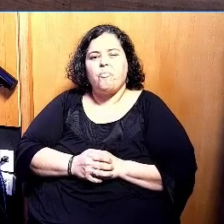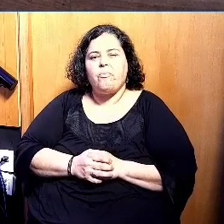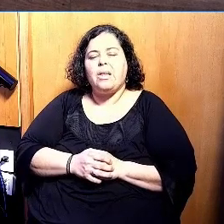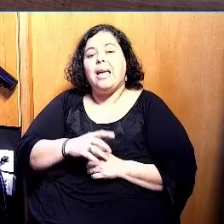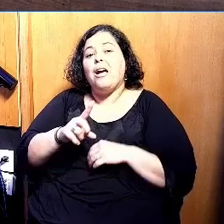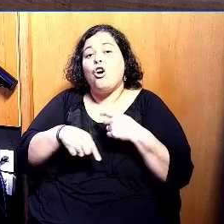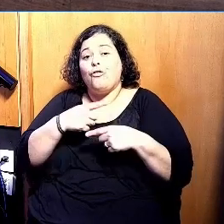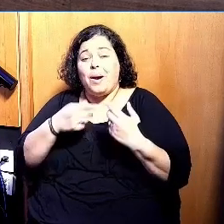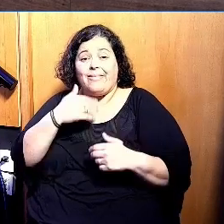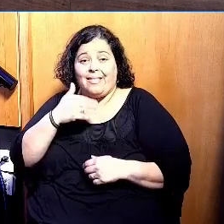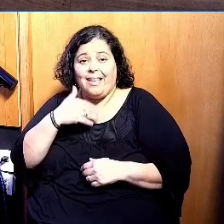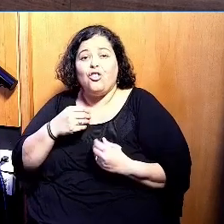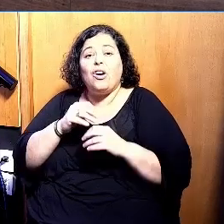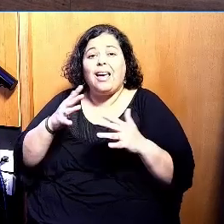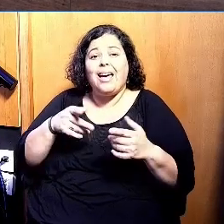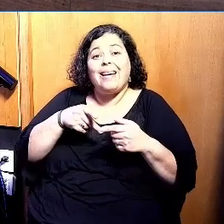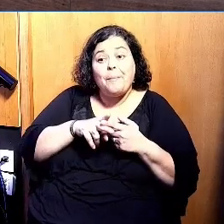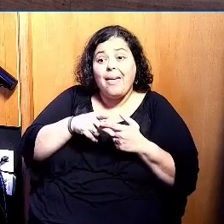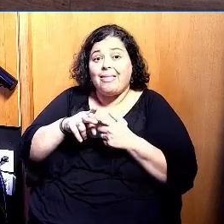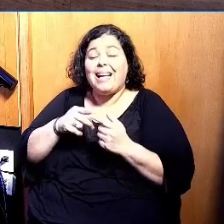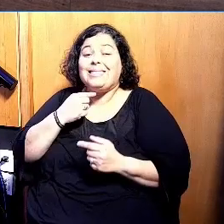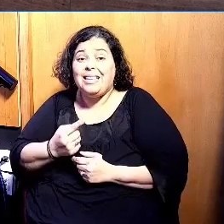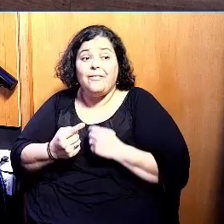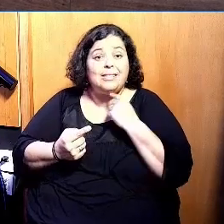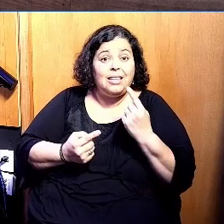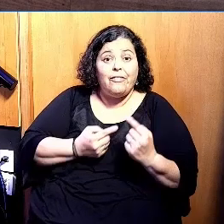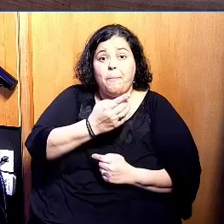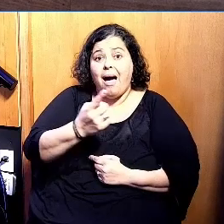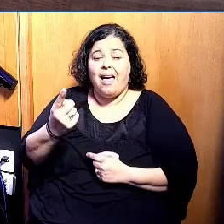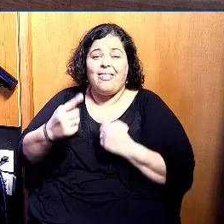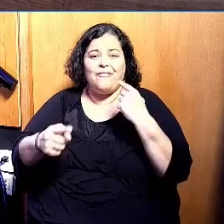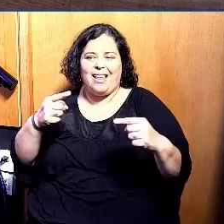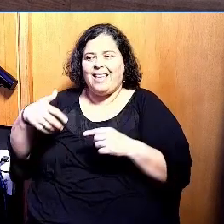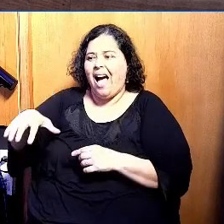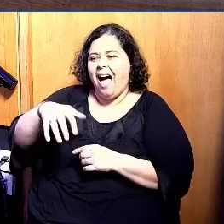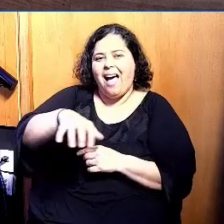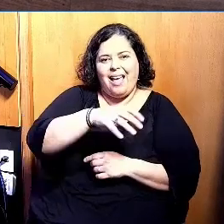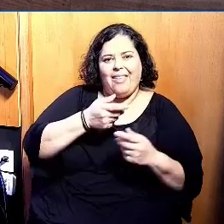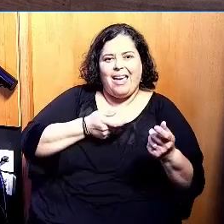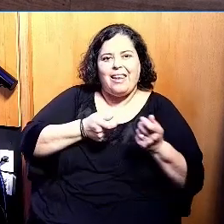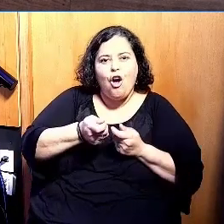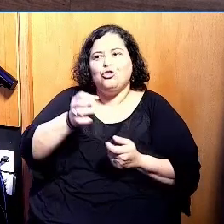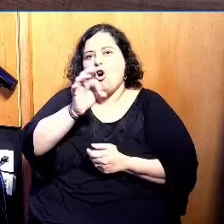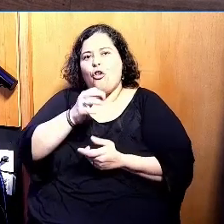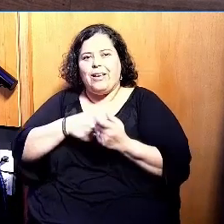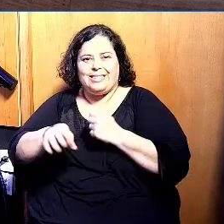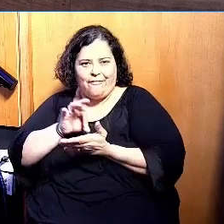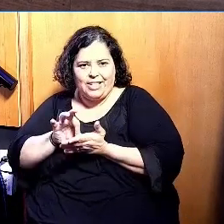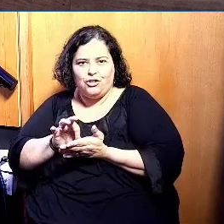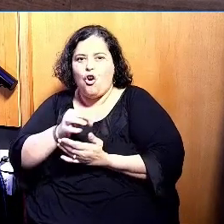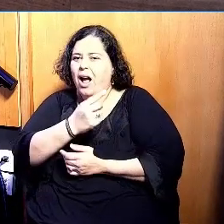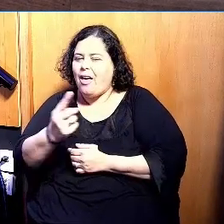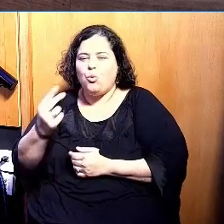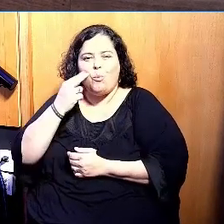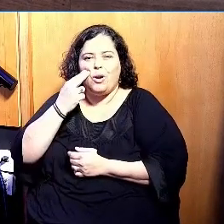Seguir entendiendo qué herramienta resuelve cada caso. Cada área de negocio o de servicio tiene un problema diferente y tenemos que entender si